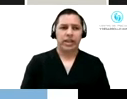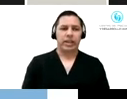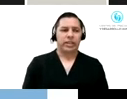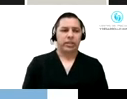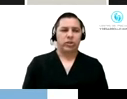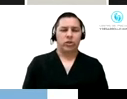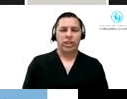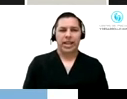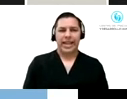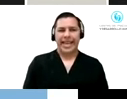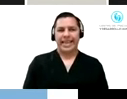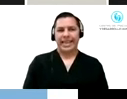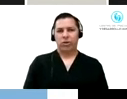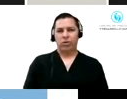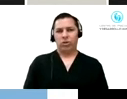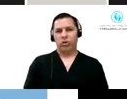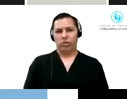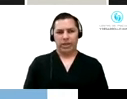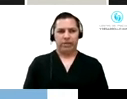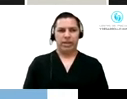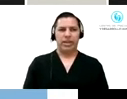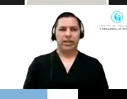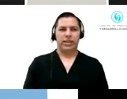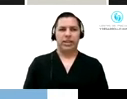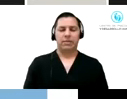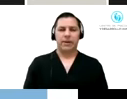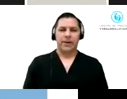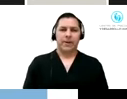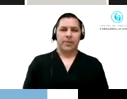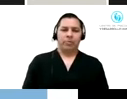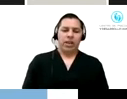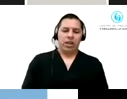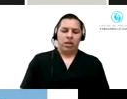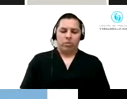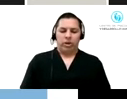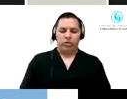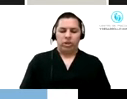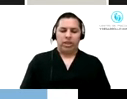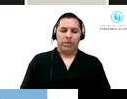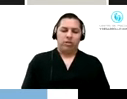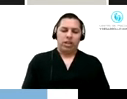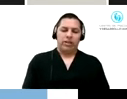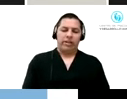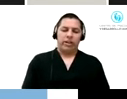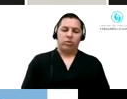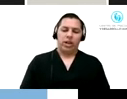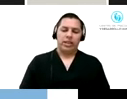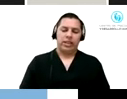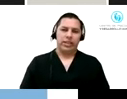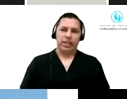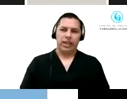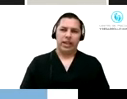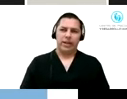lógica social heteronormativa que se le llama. Por eso ustedes verán con las